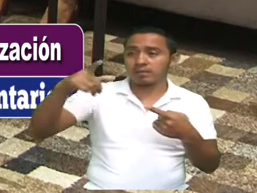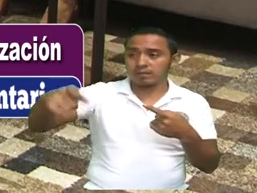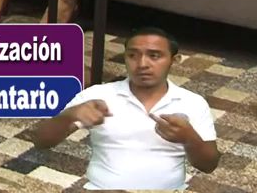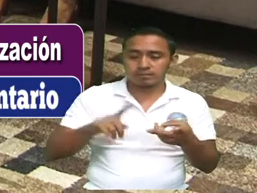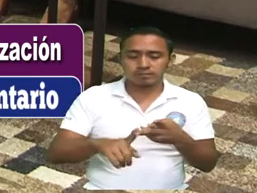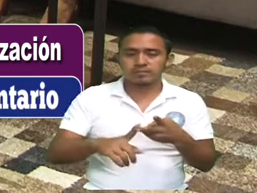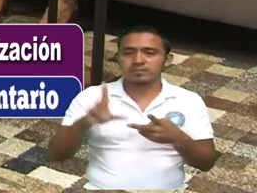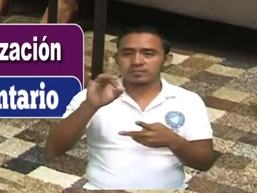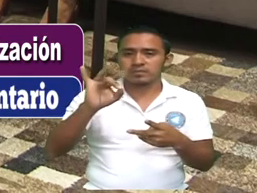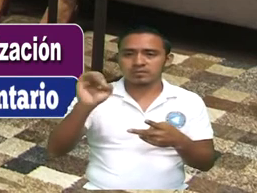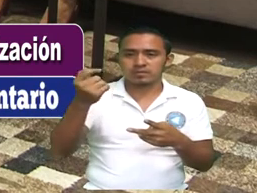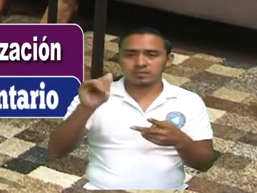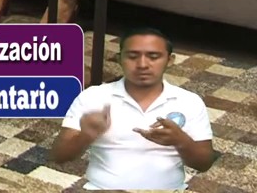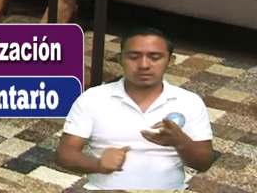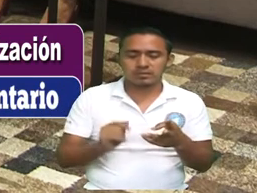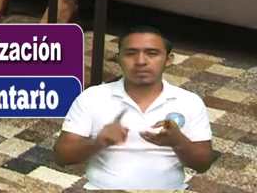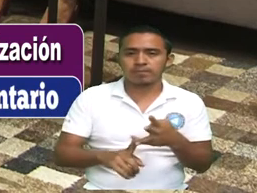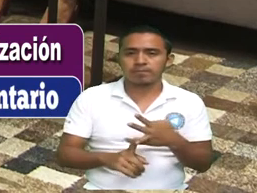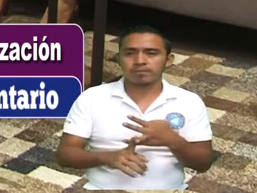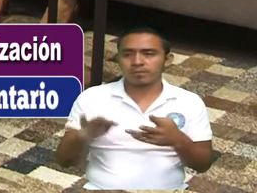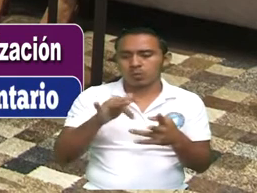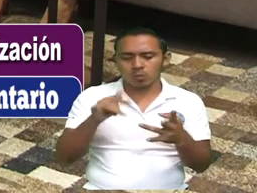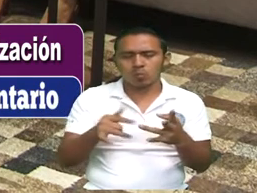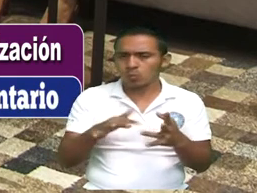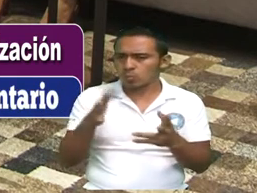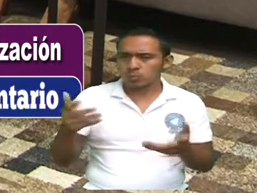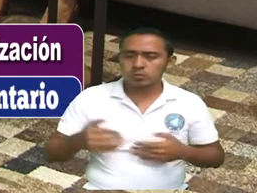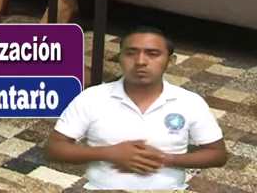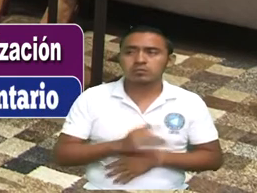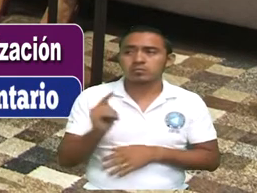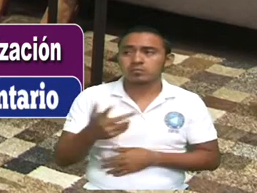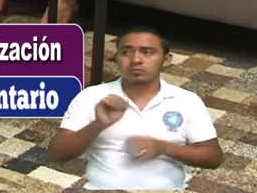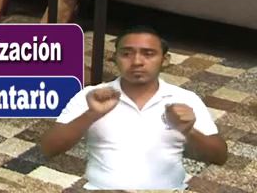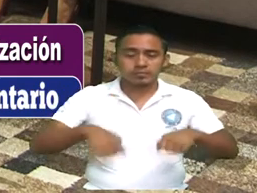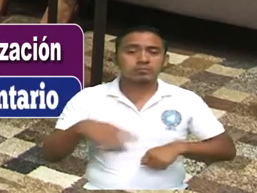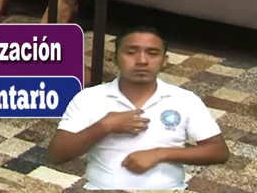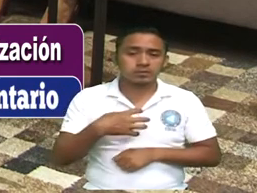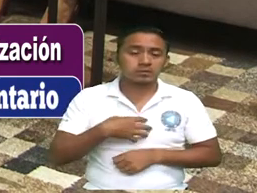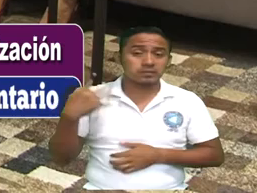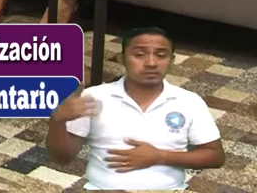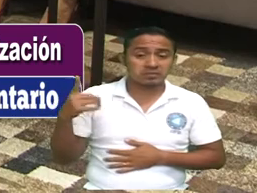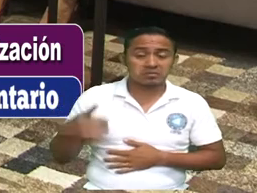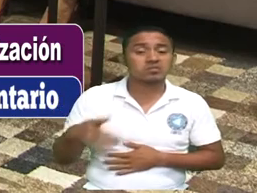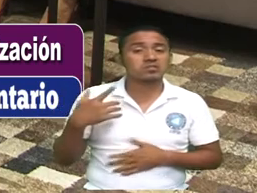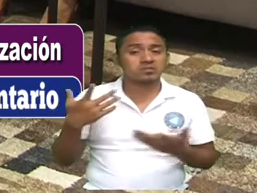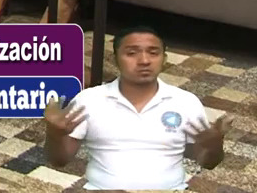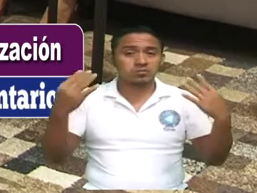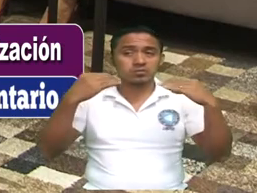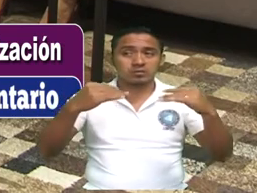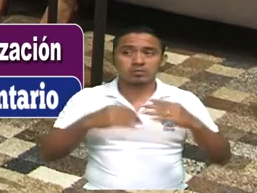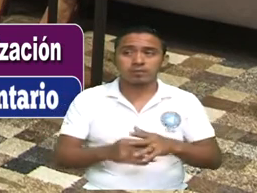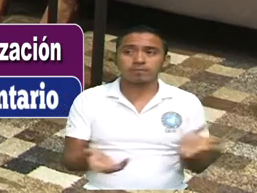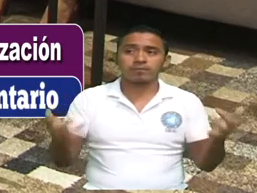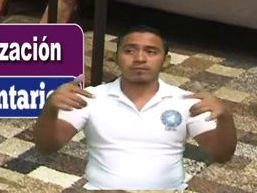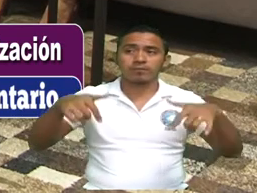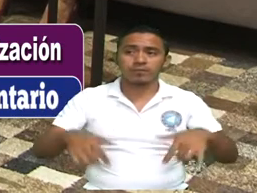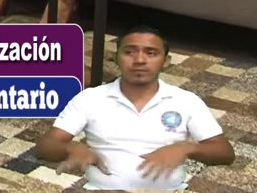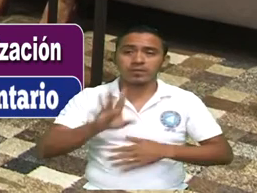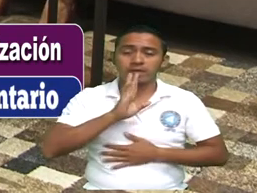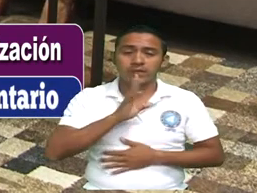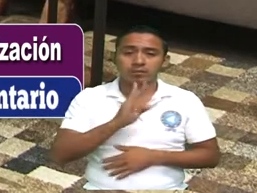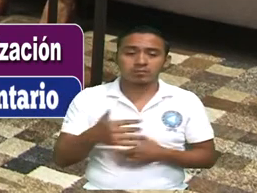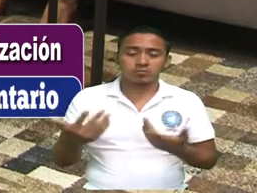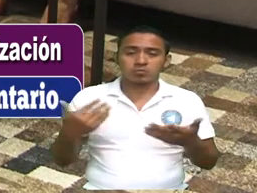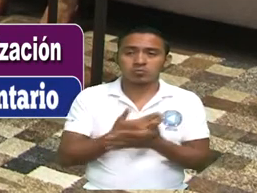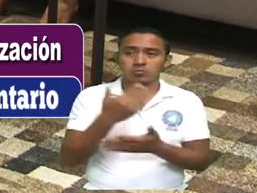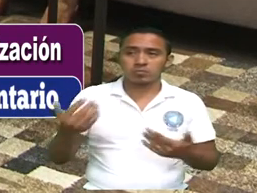educación rural, precisamente para que todos tengamos derecho a la educación. Y ahora hablamos de escuelas